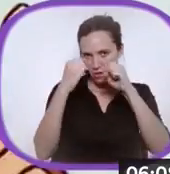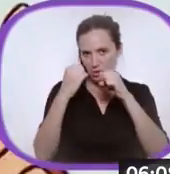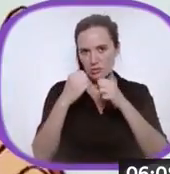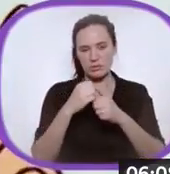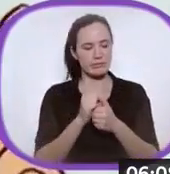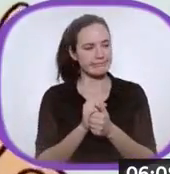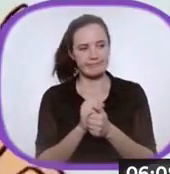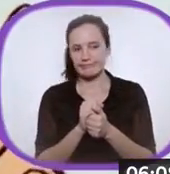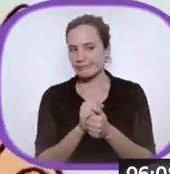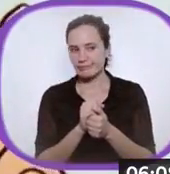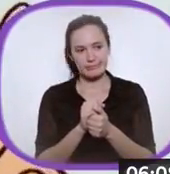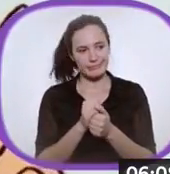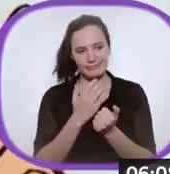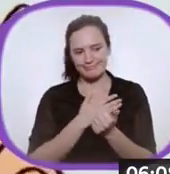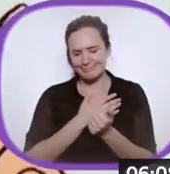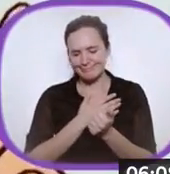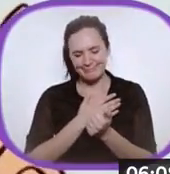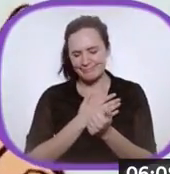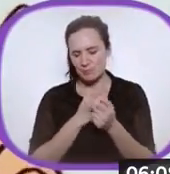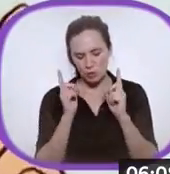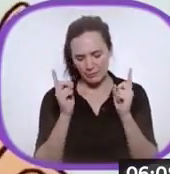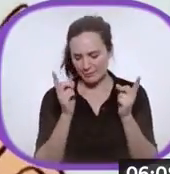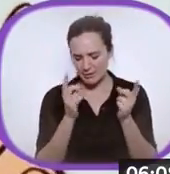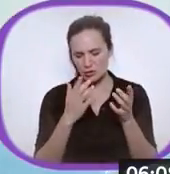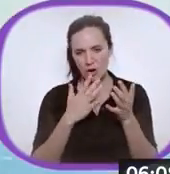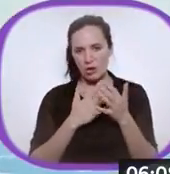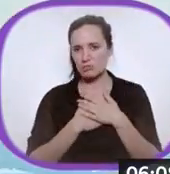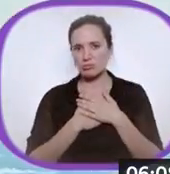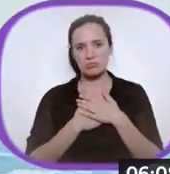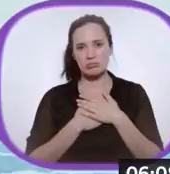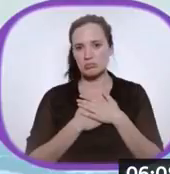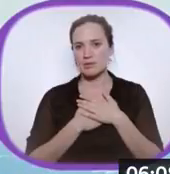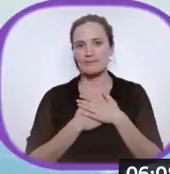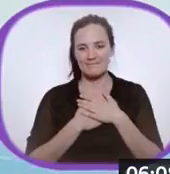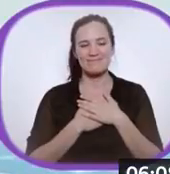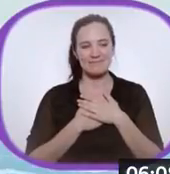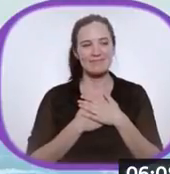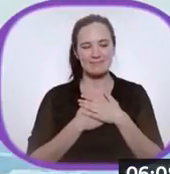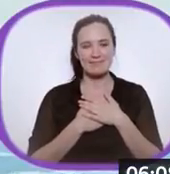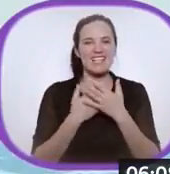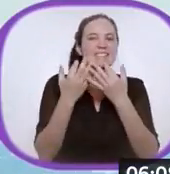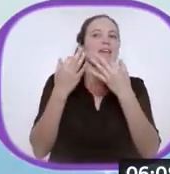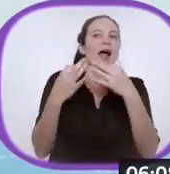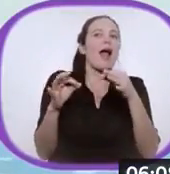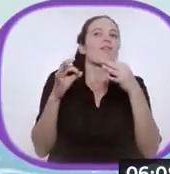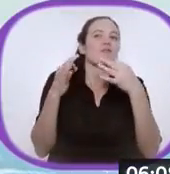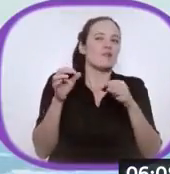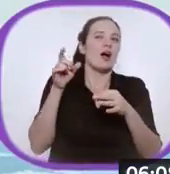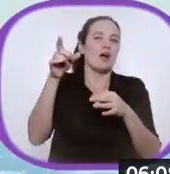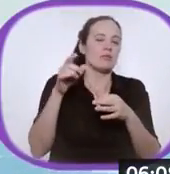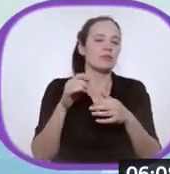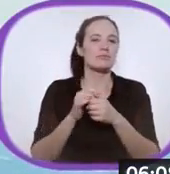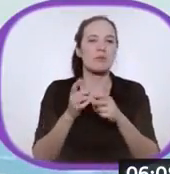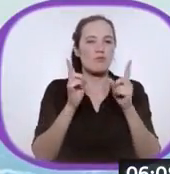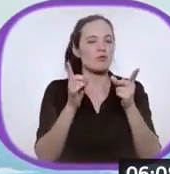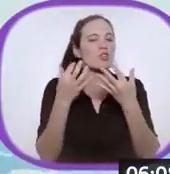¡Qué calamidad! ¡Mi pobre señor! Todo vale la pena por rescatar a Tornasol.